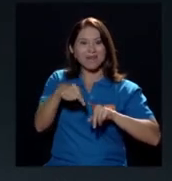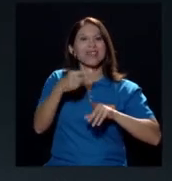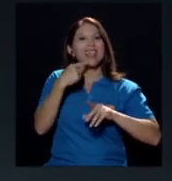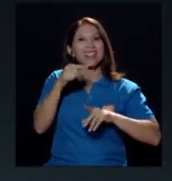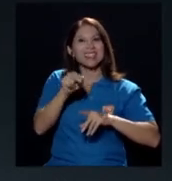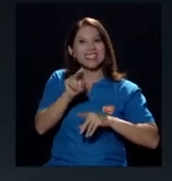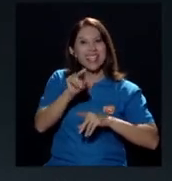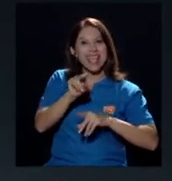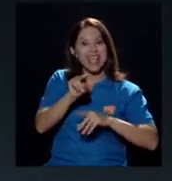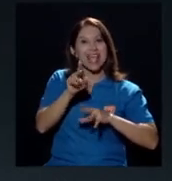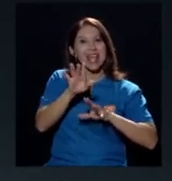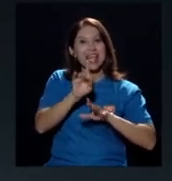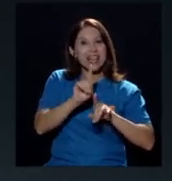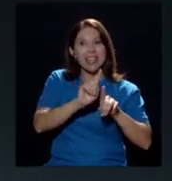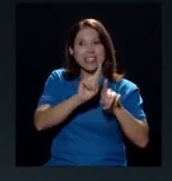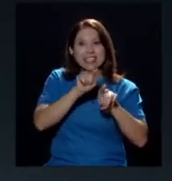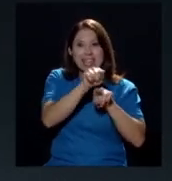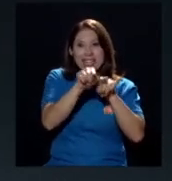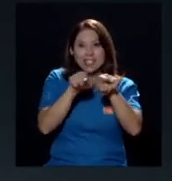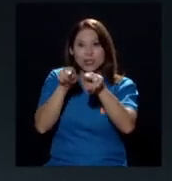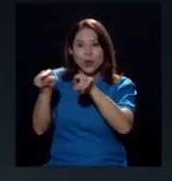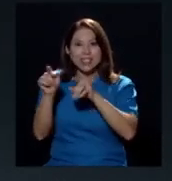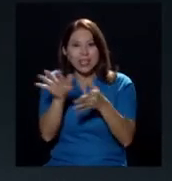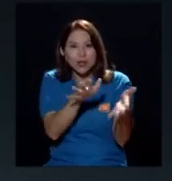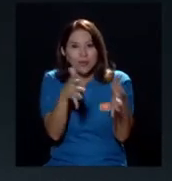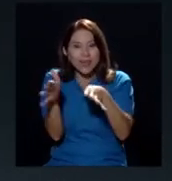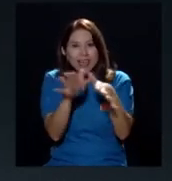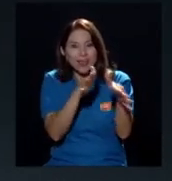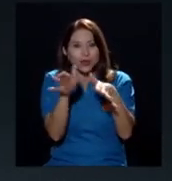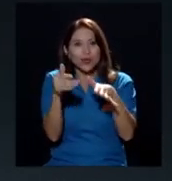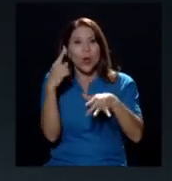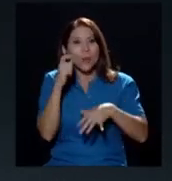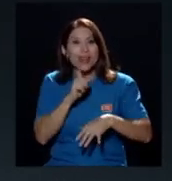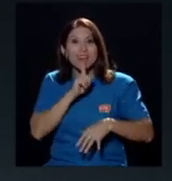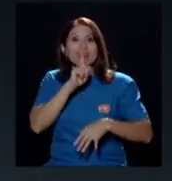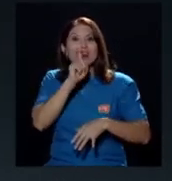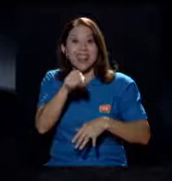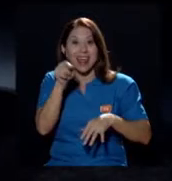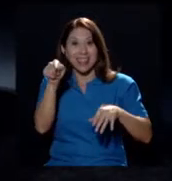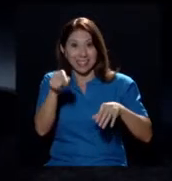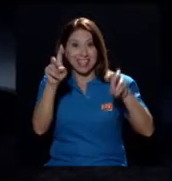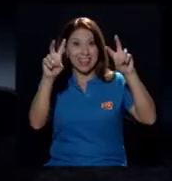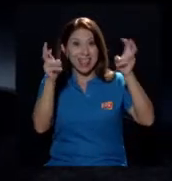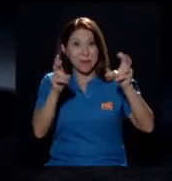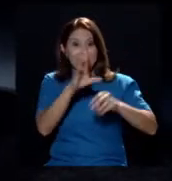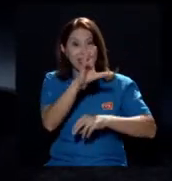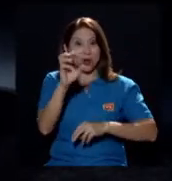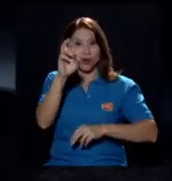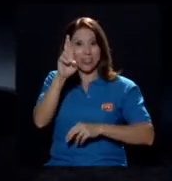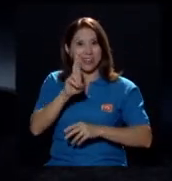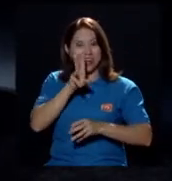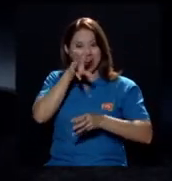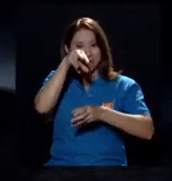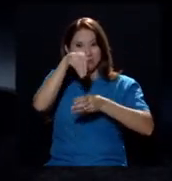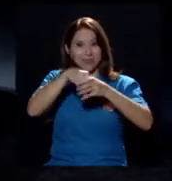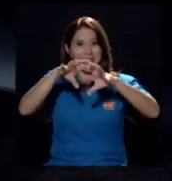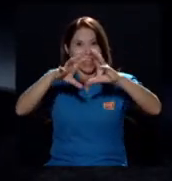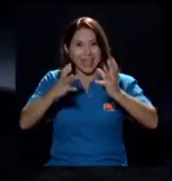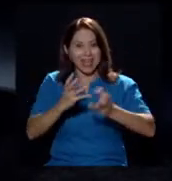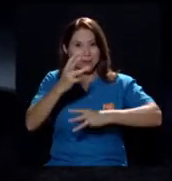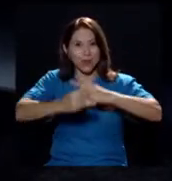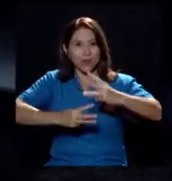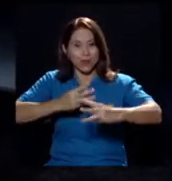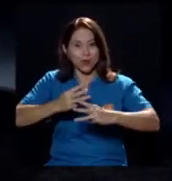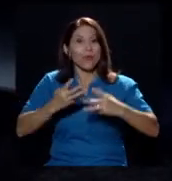en realidad ese tema de costa rica en el mundo ya dije que hace